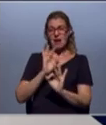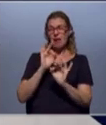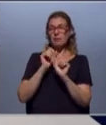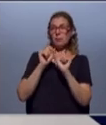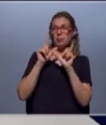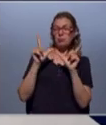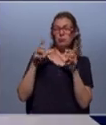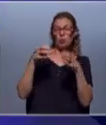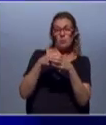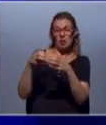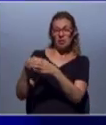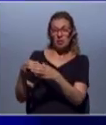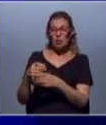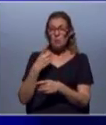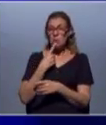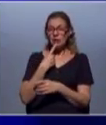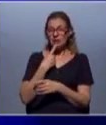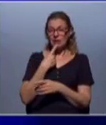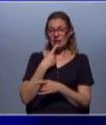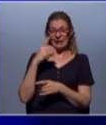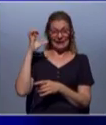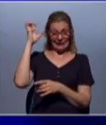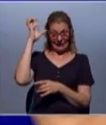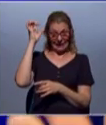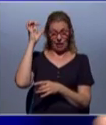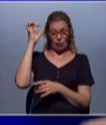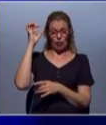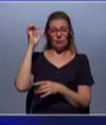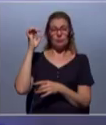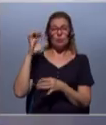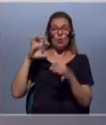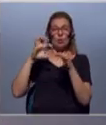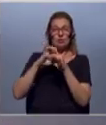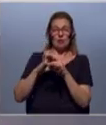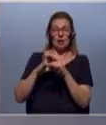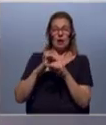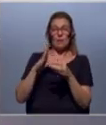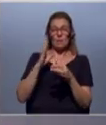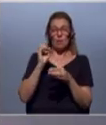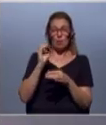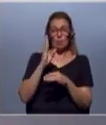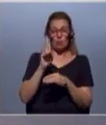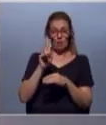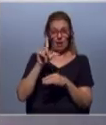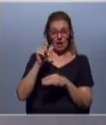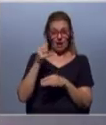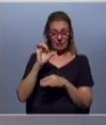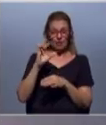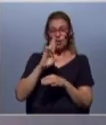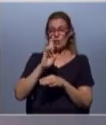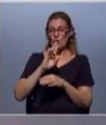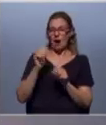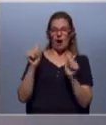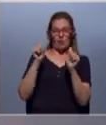todos los partidos políticos con representación en el senado que la gente unida popular de provincia mira que nosotros el estado es